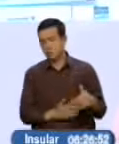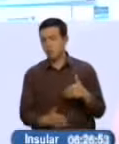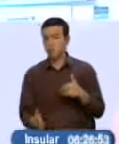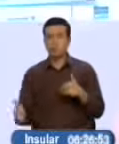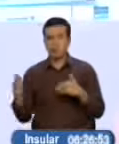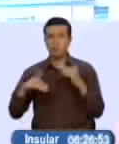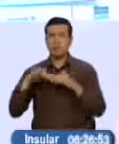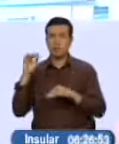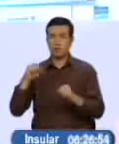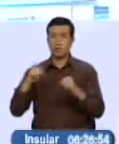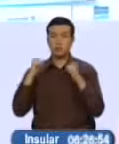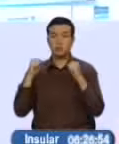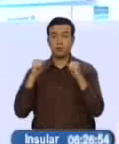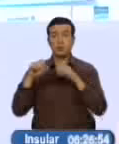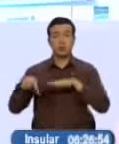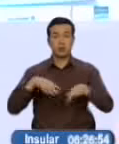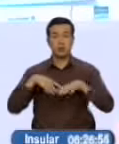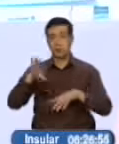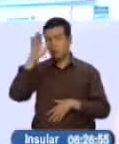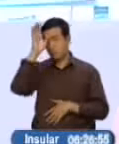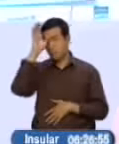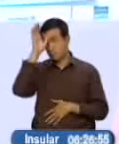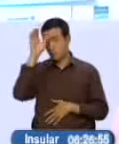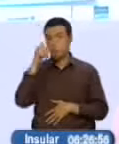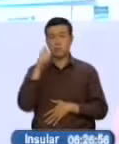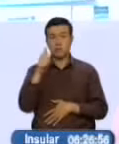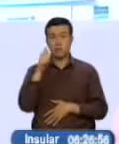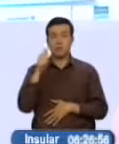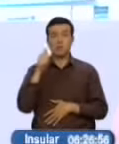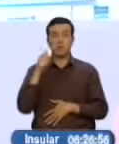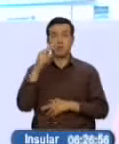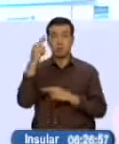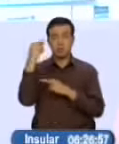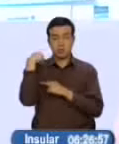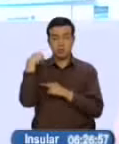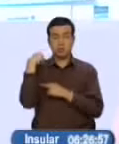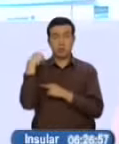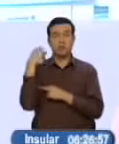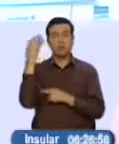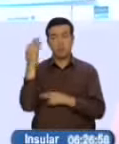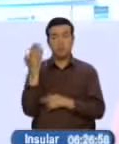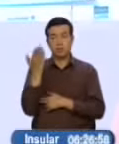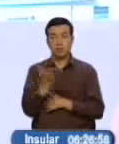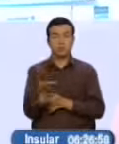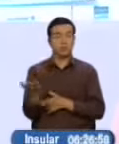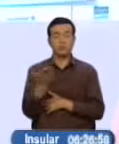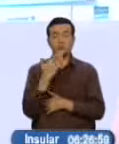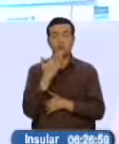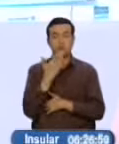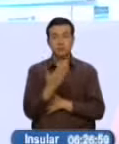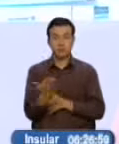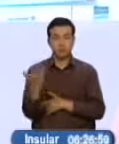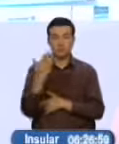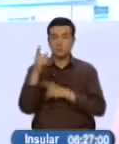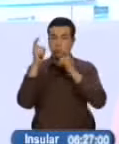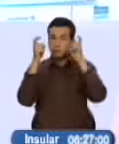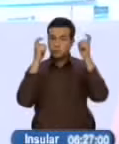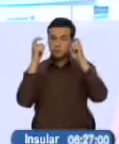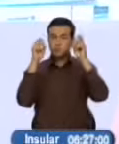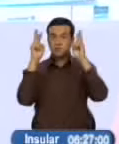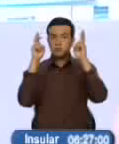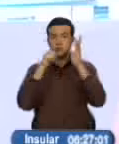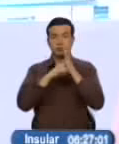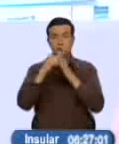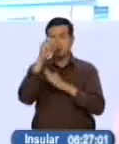con más potencia, realizar actividad cultural. Y el mismo ente rector, que es el ente que genera justamente la rectoría sobre el